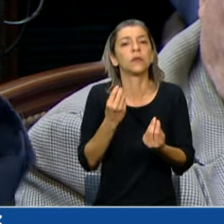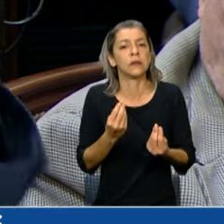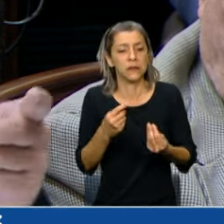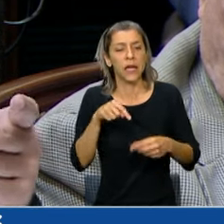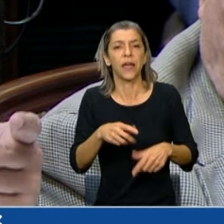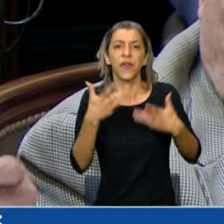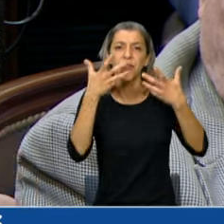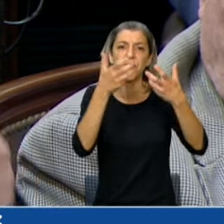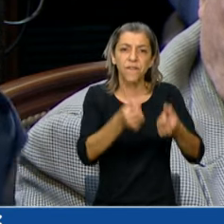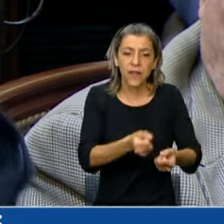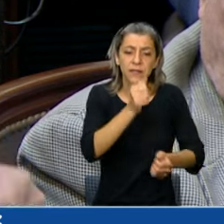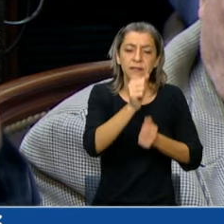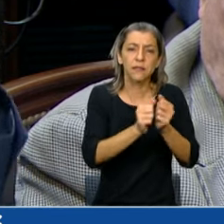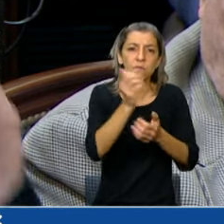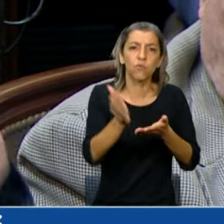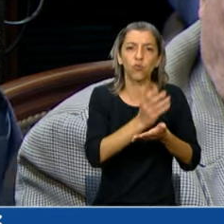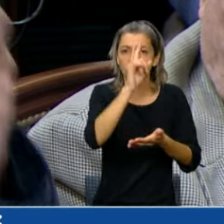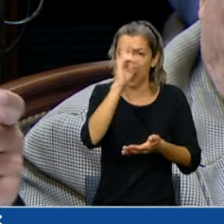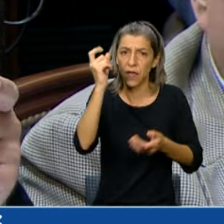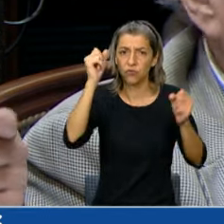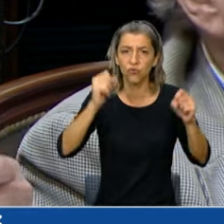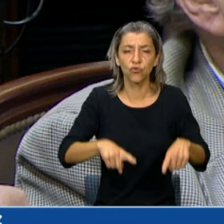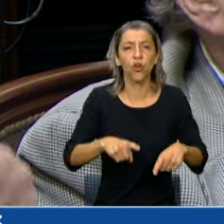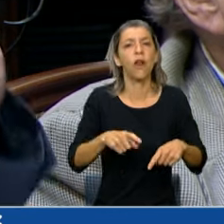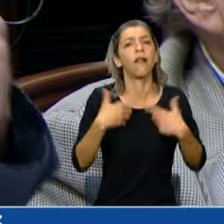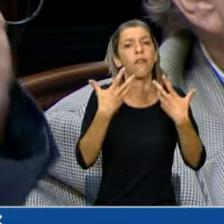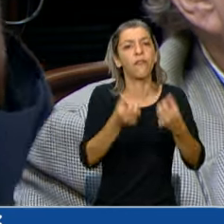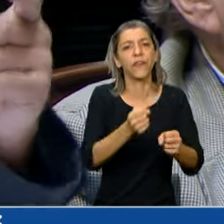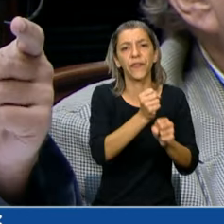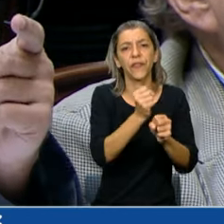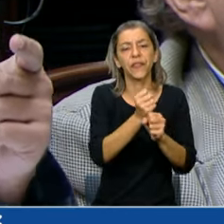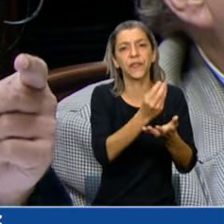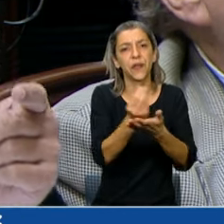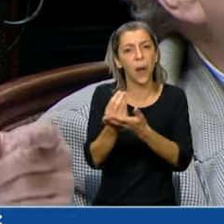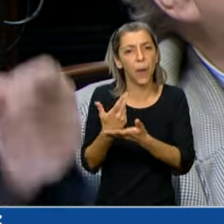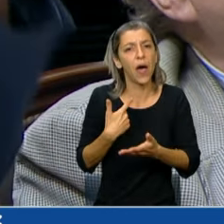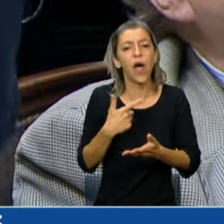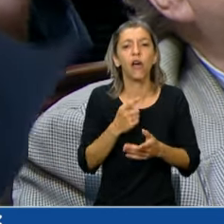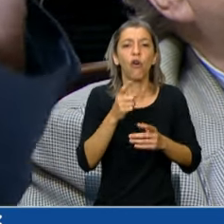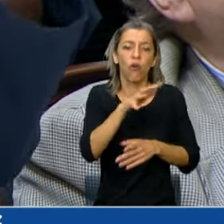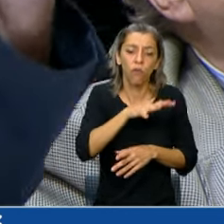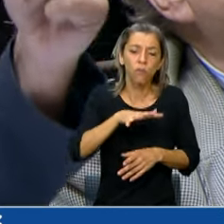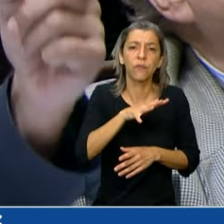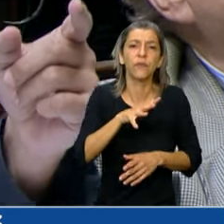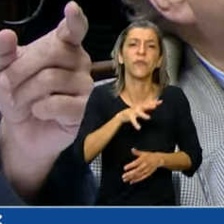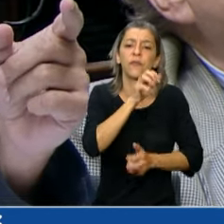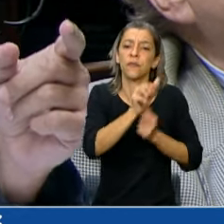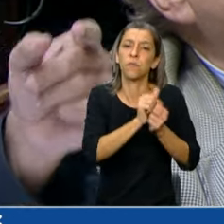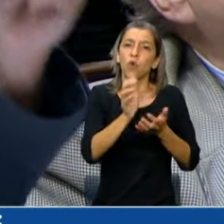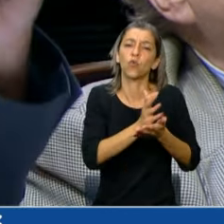industria nacional la defensa del trabajo argentino en la industria del calzado Es la primera vez que la